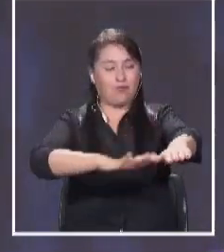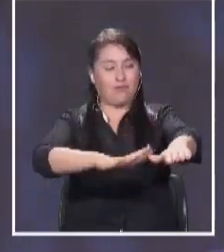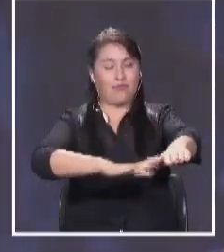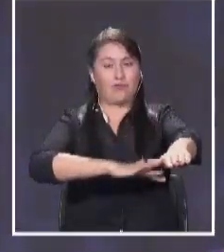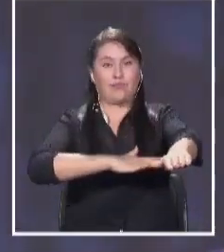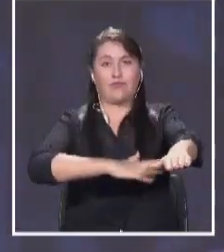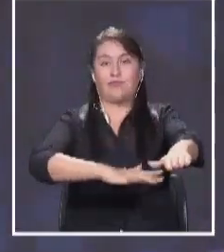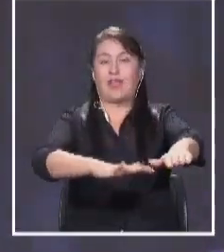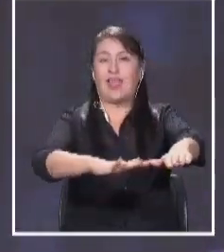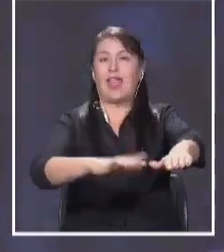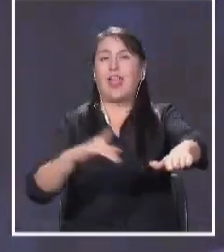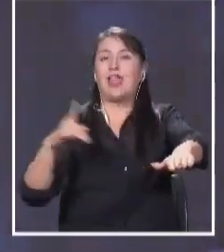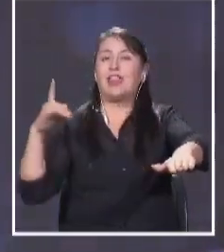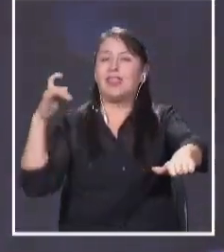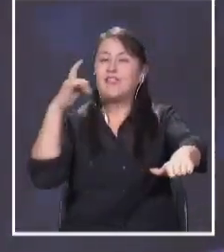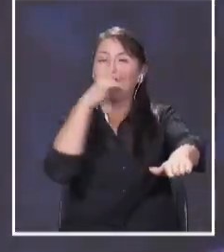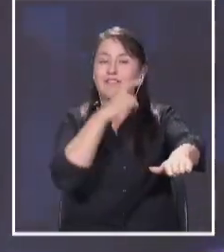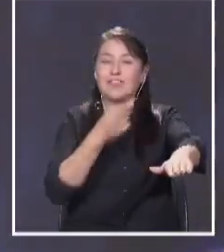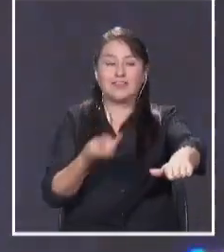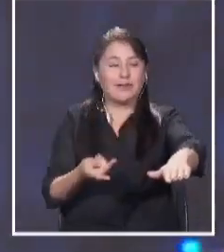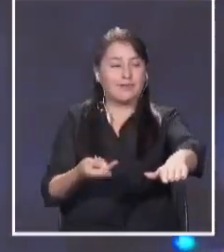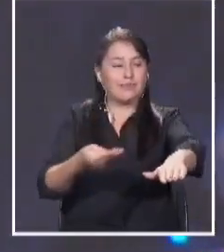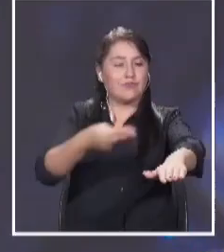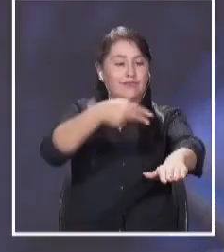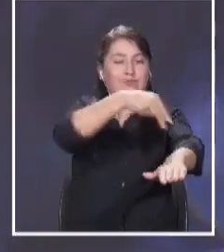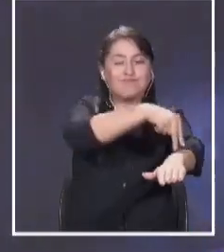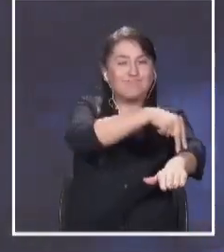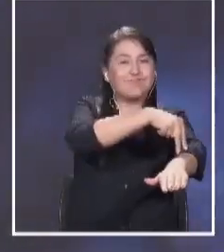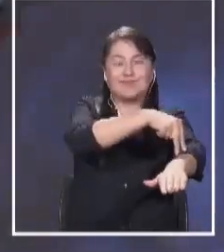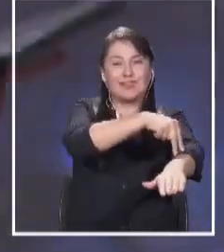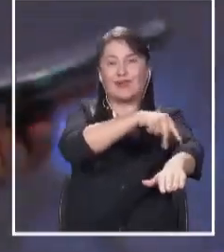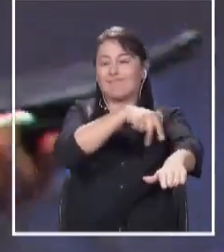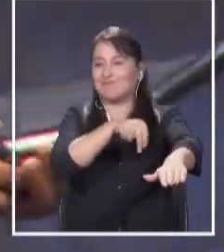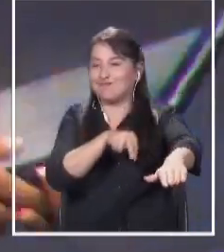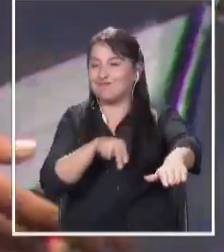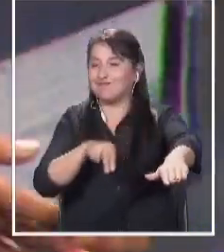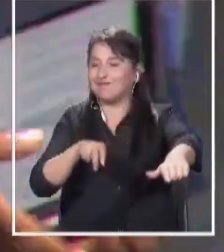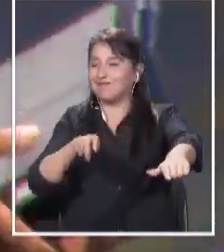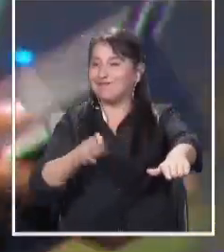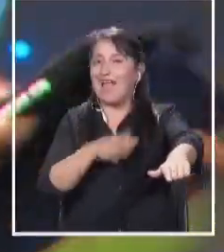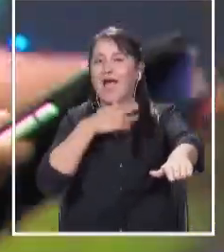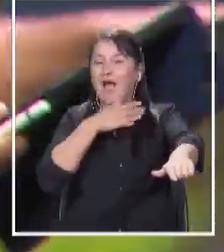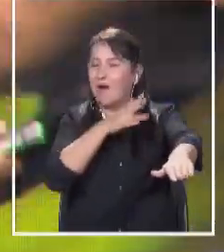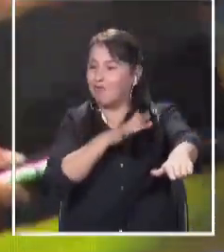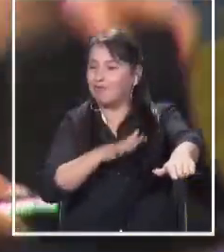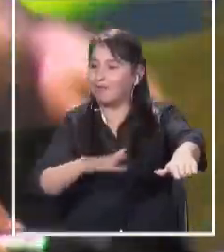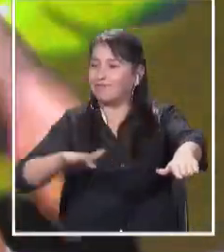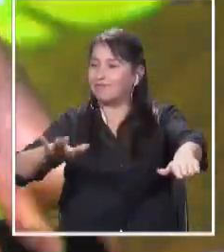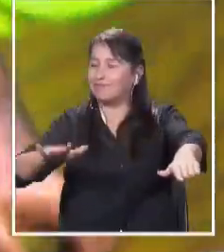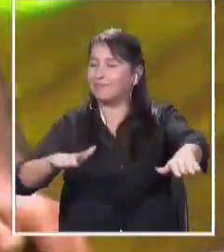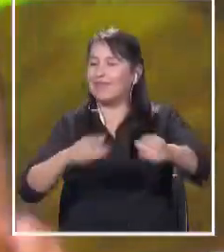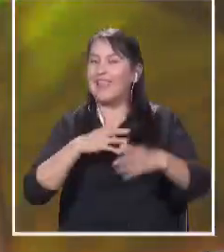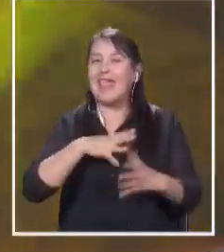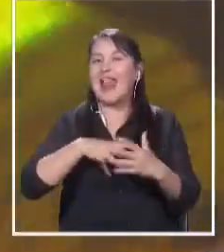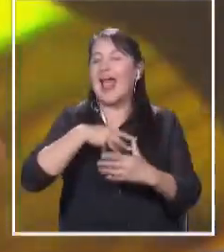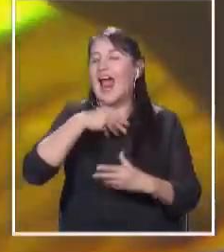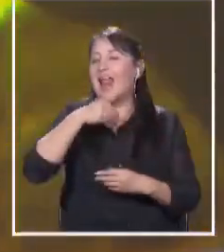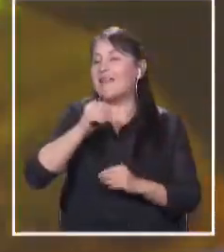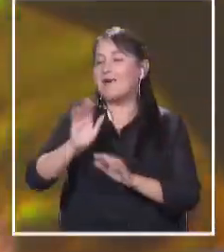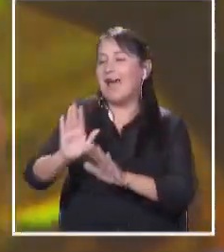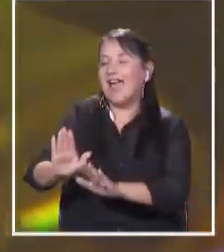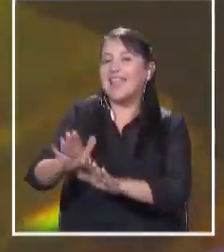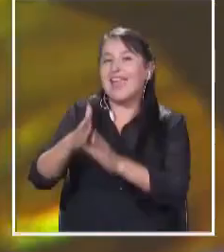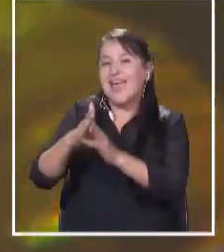tierra cuando el espíritu se ha adentrado al mar. Y bueno, eso que suena y no hace